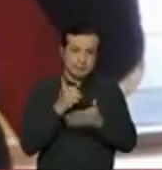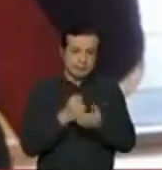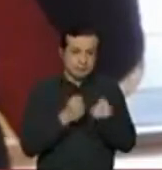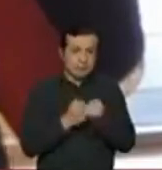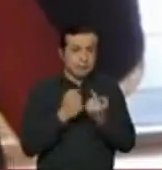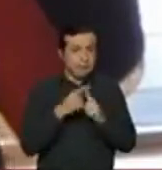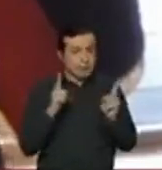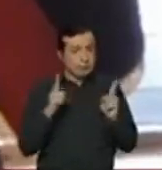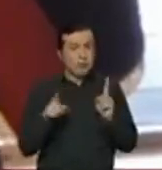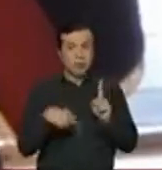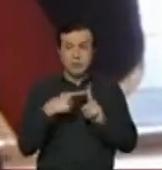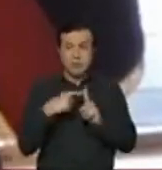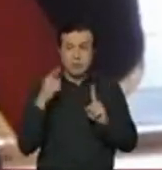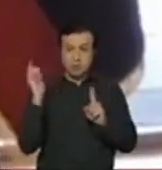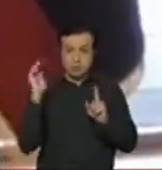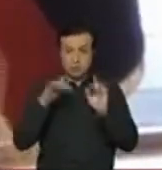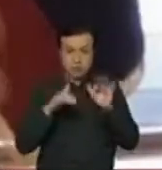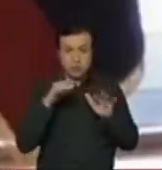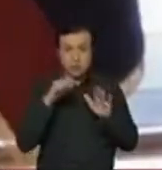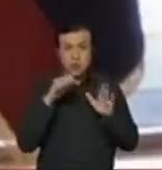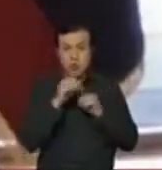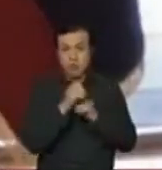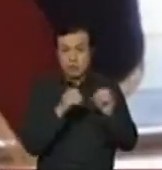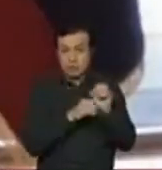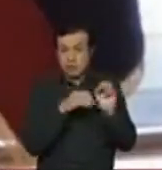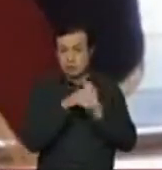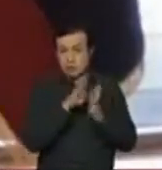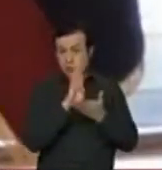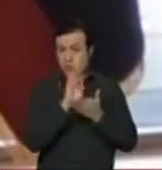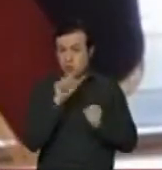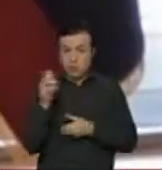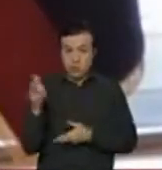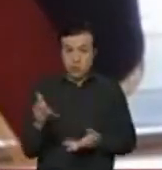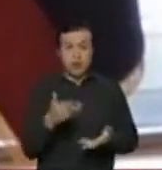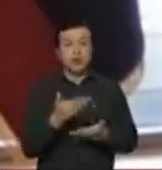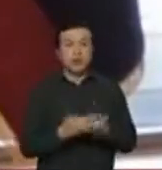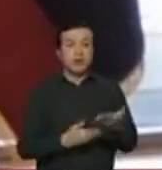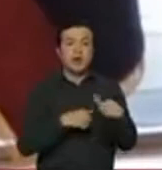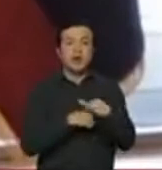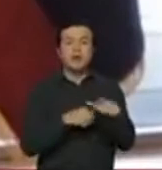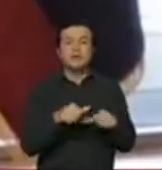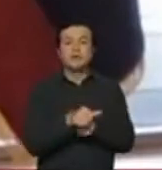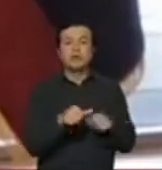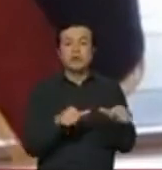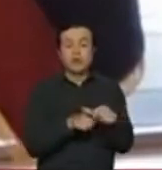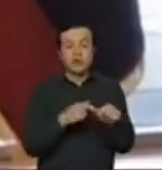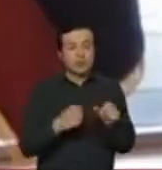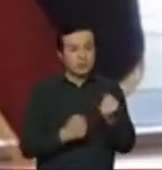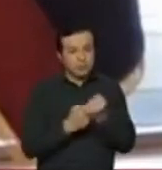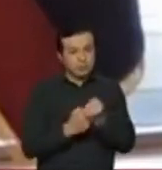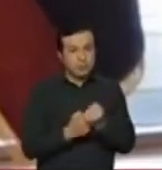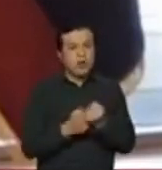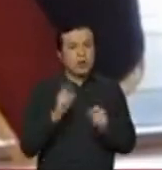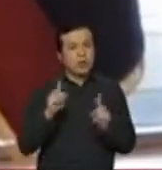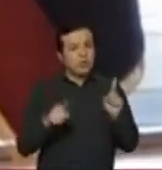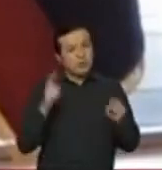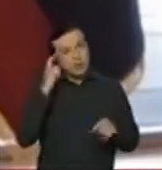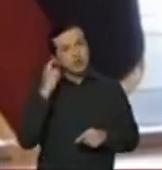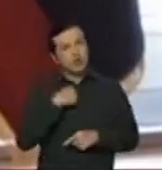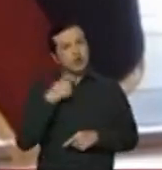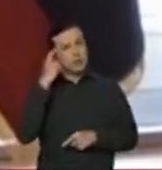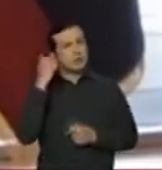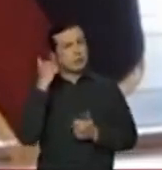pero también pueden venir al balcón de servicios. Y la lógica es entregarle una asesoría. No muchas veces lo que uno piensa que